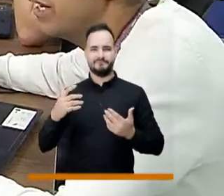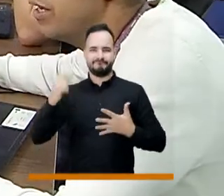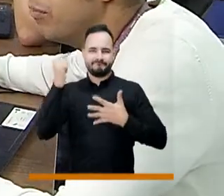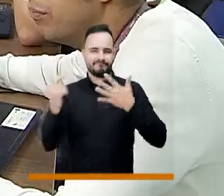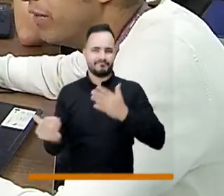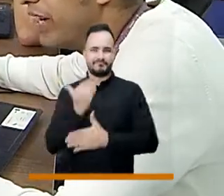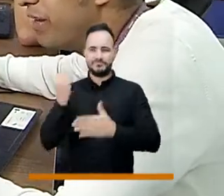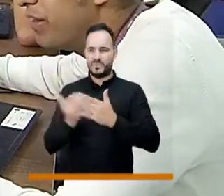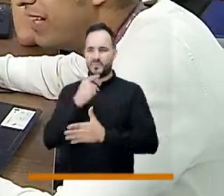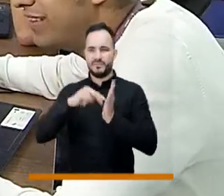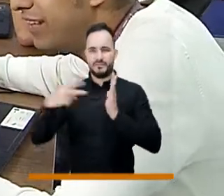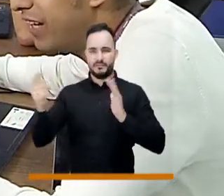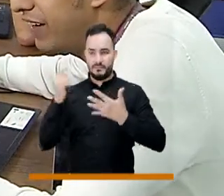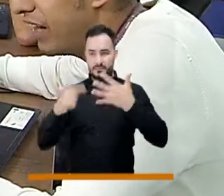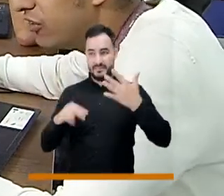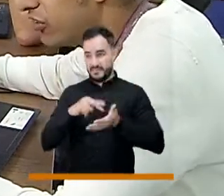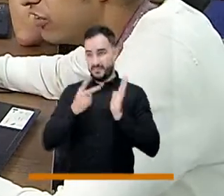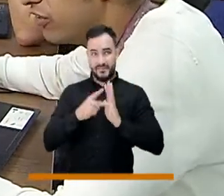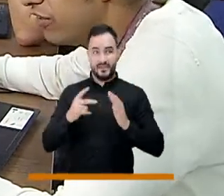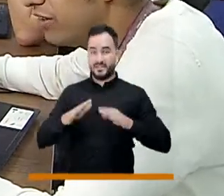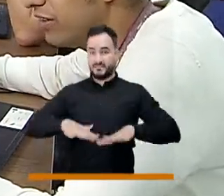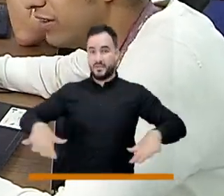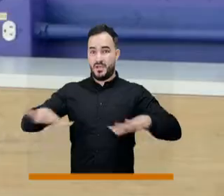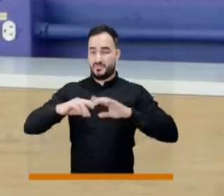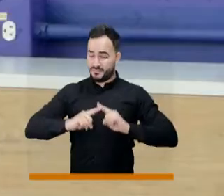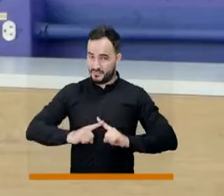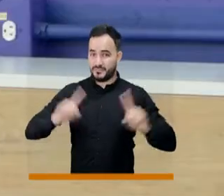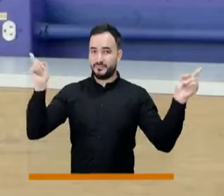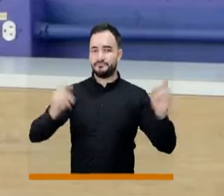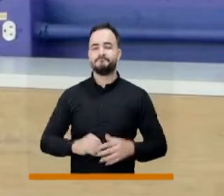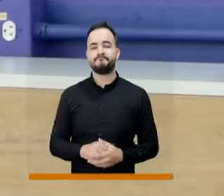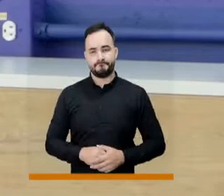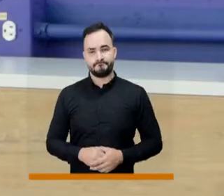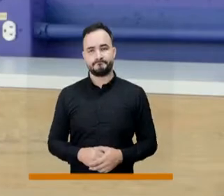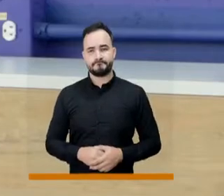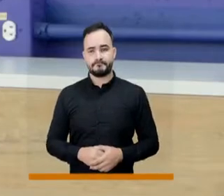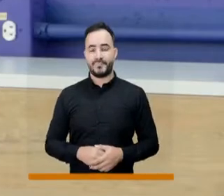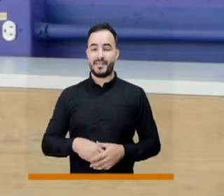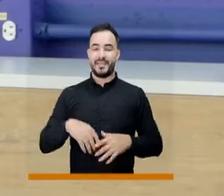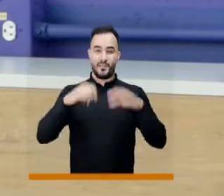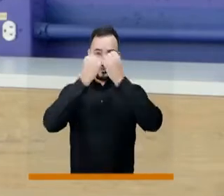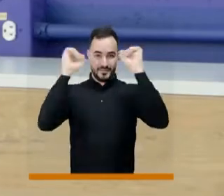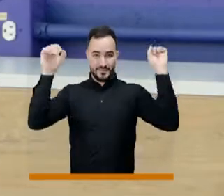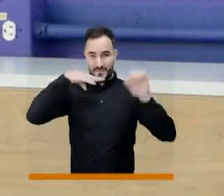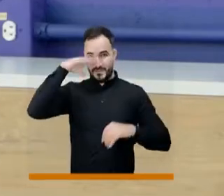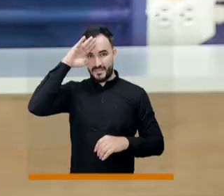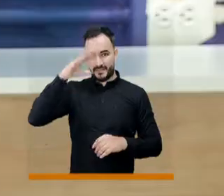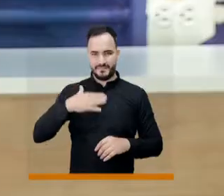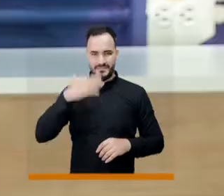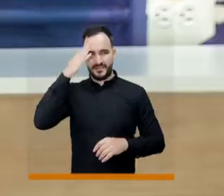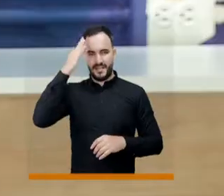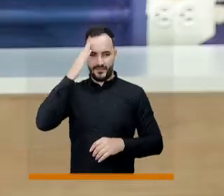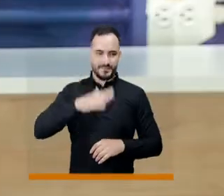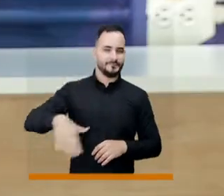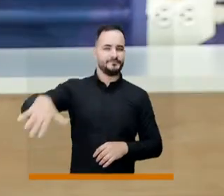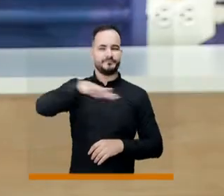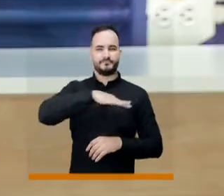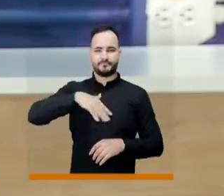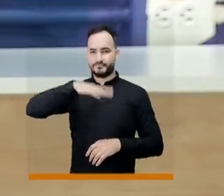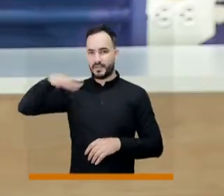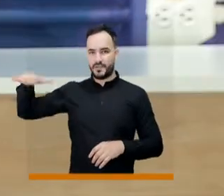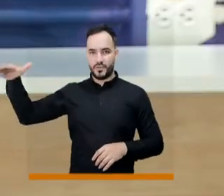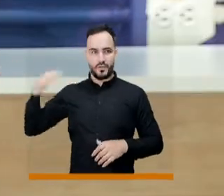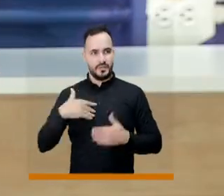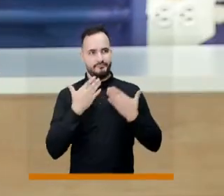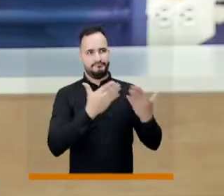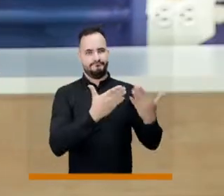laboral, del conocimiento, las nuevas tecnologías cambiaron indiscutiblemente también los espacios, doctora Aura? Muy importante que el